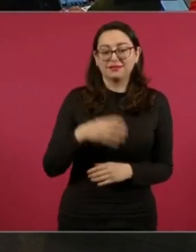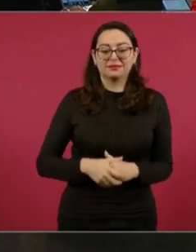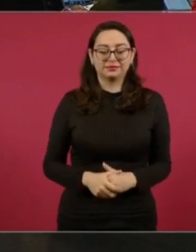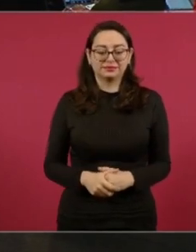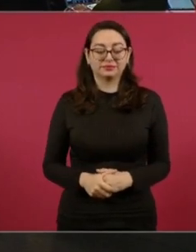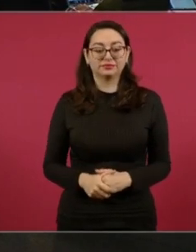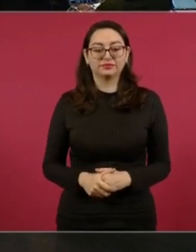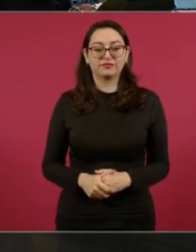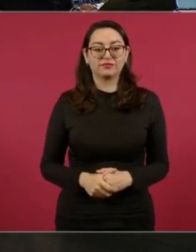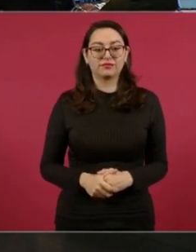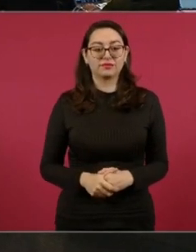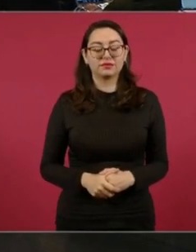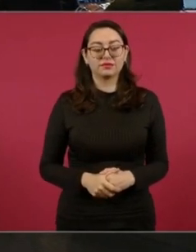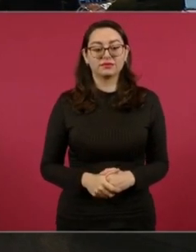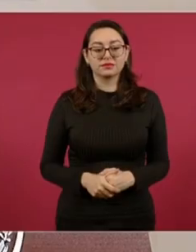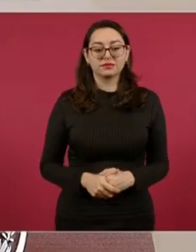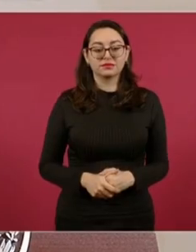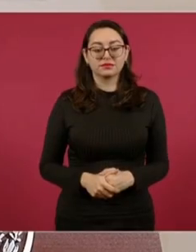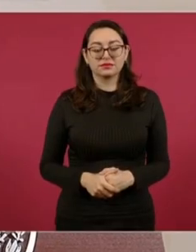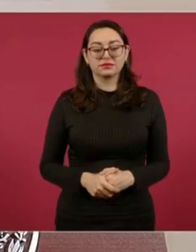un